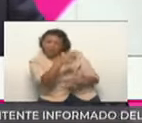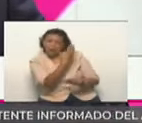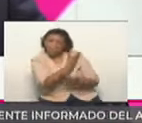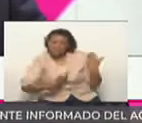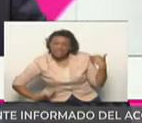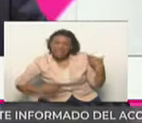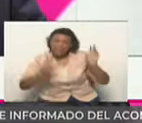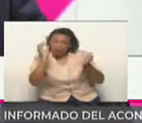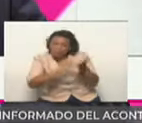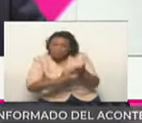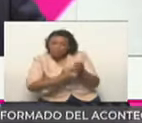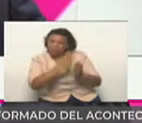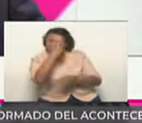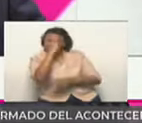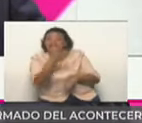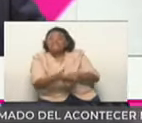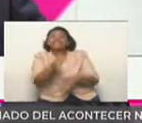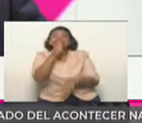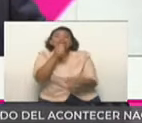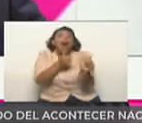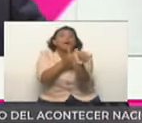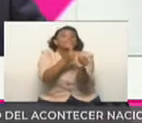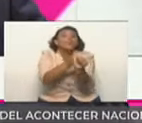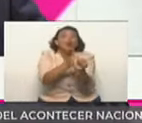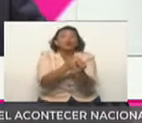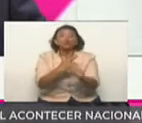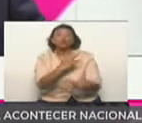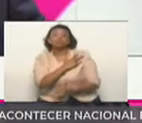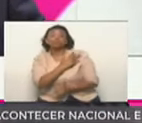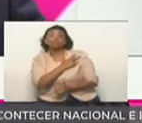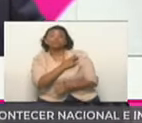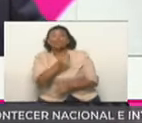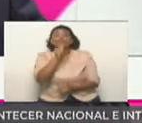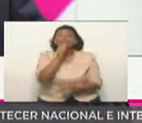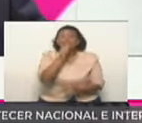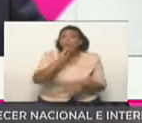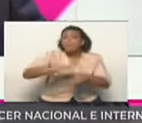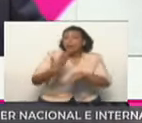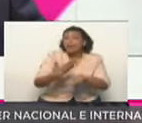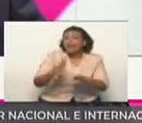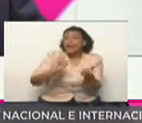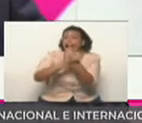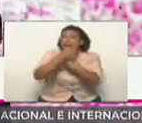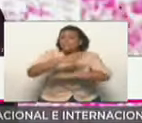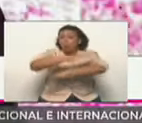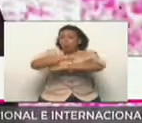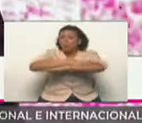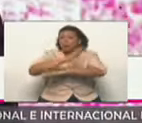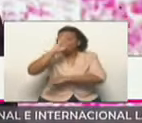Itamaraty. ¿Quién está por detrás y por arriba de Itamaraty? ¿Por qué no es Lula? Bueno, primero,